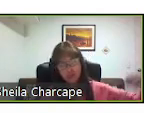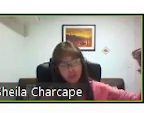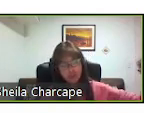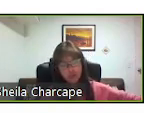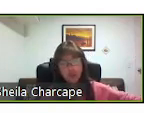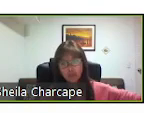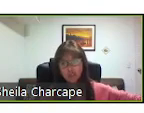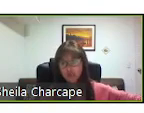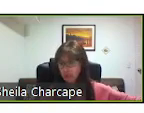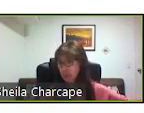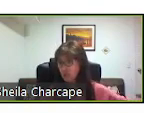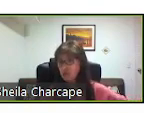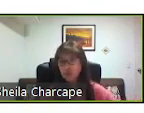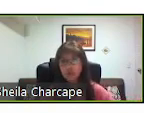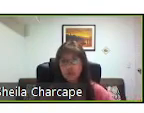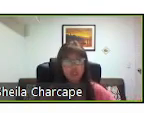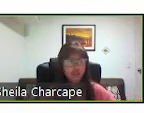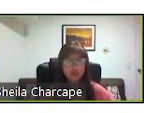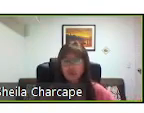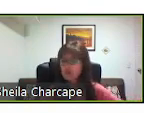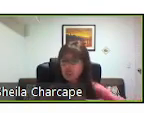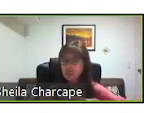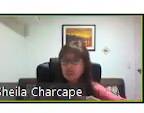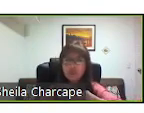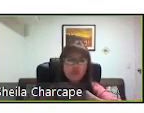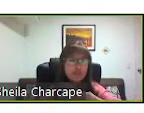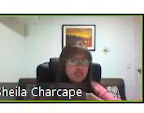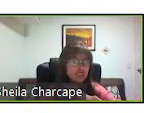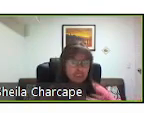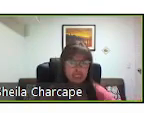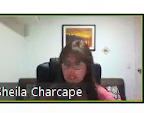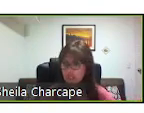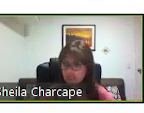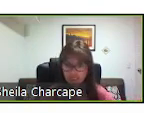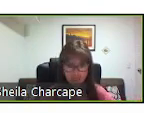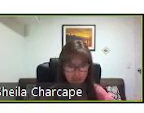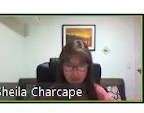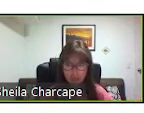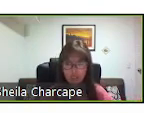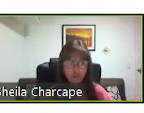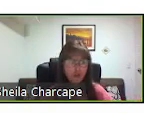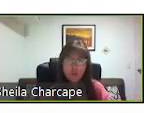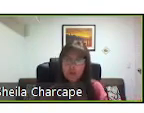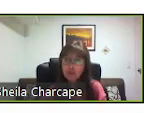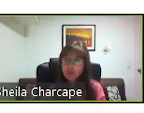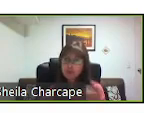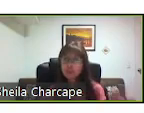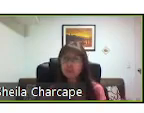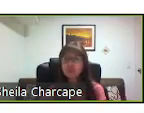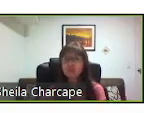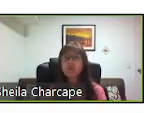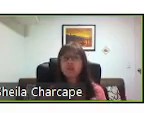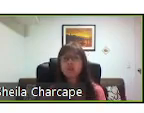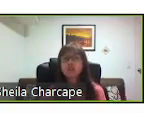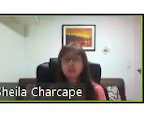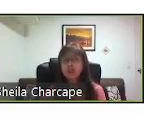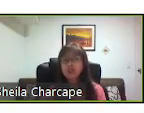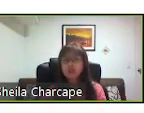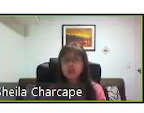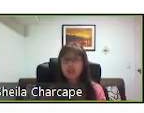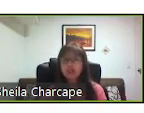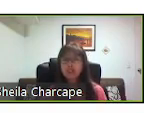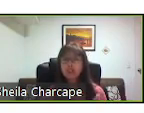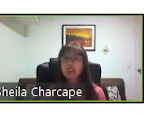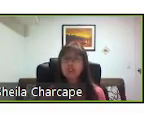el hecho de que son víctimas de algún tipo de agresión, mienten con una facilidad increíble, ¿no? O porque su círculo,